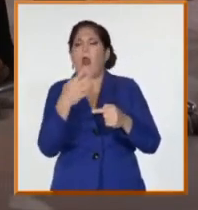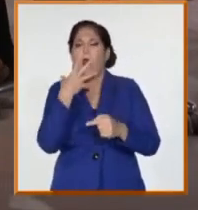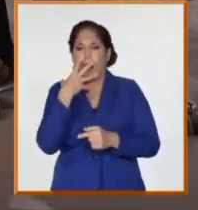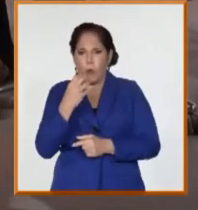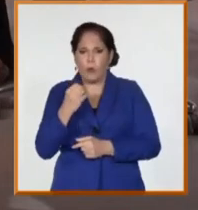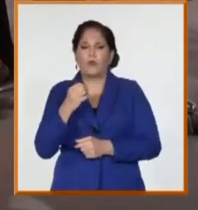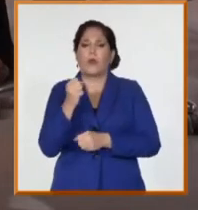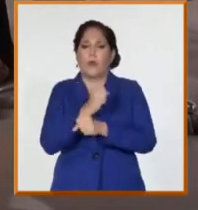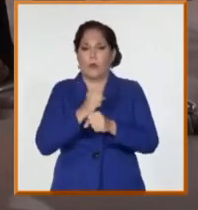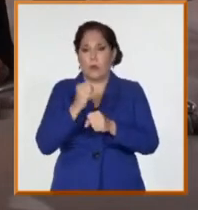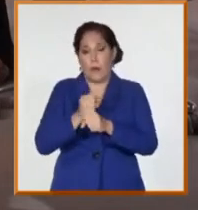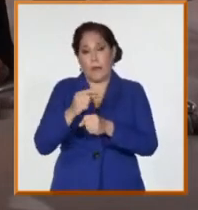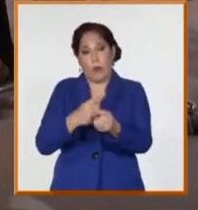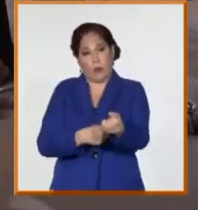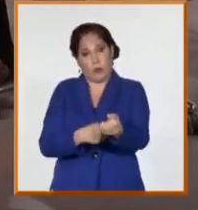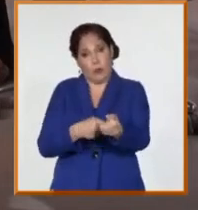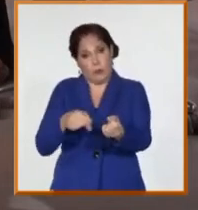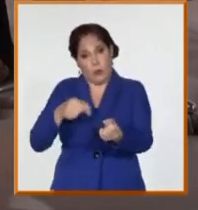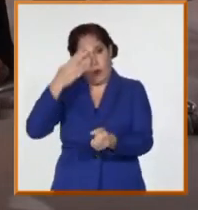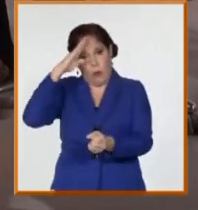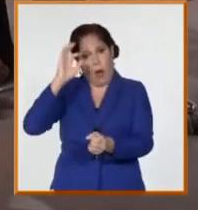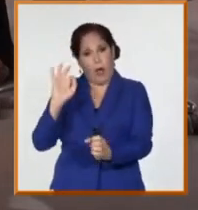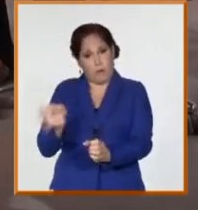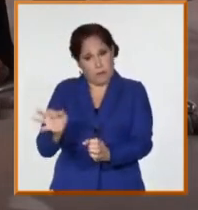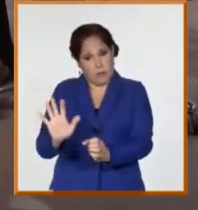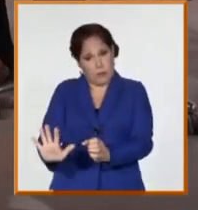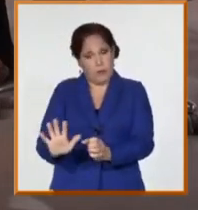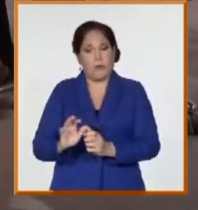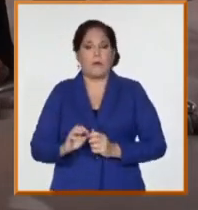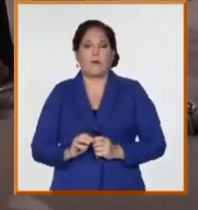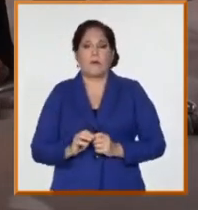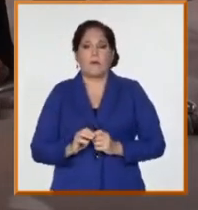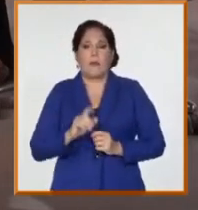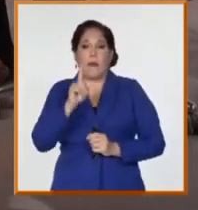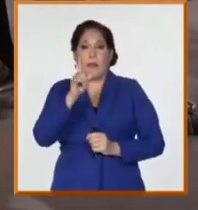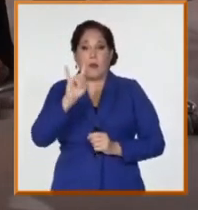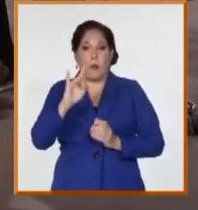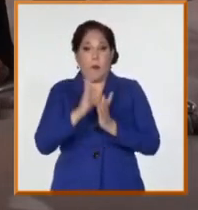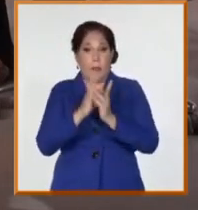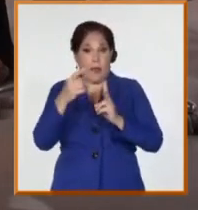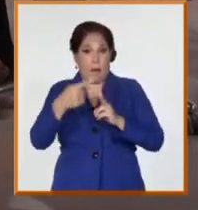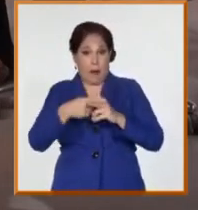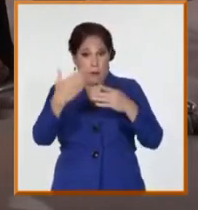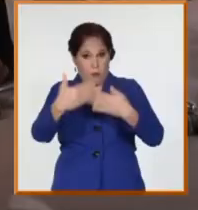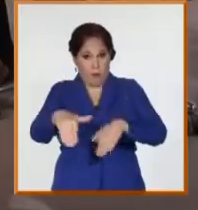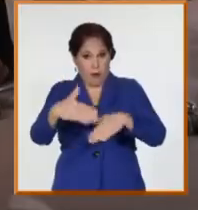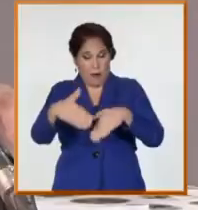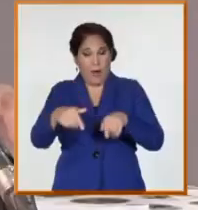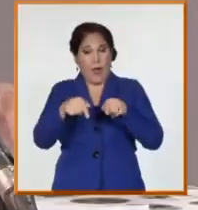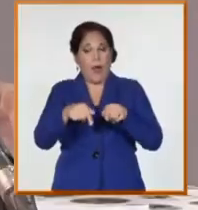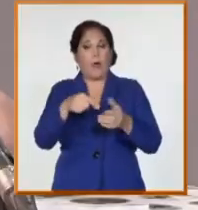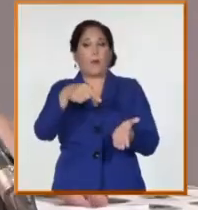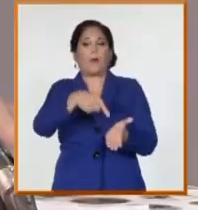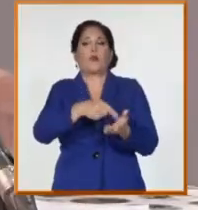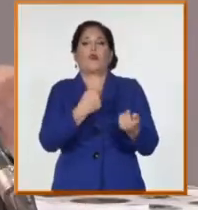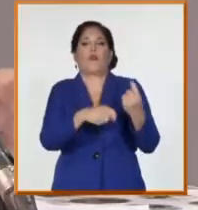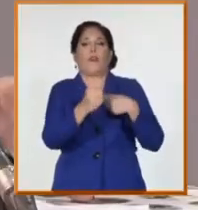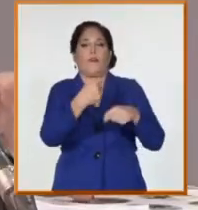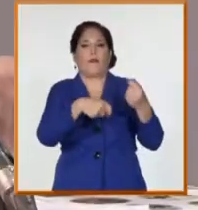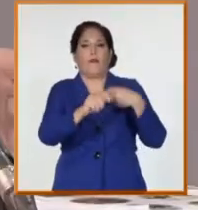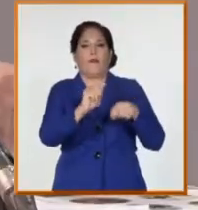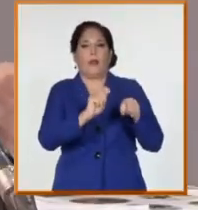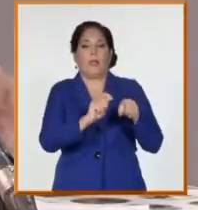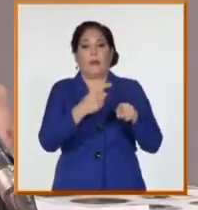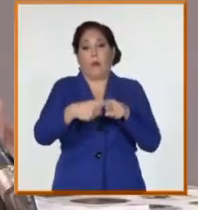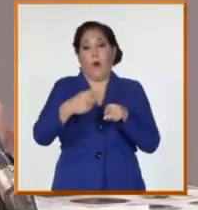nuestro punto principal de venta que radica acá en en 19 de mayo estarán donde tenemos un punto de venta con las mercancías